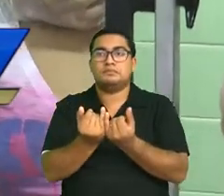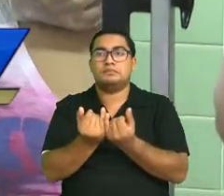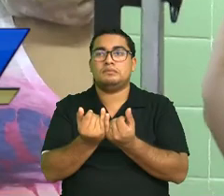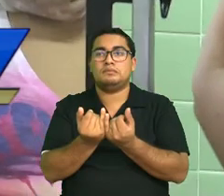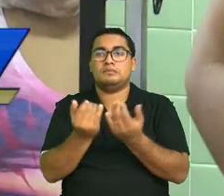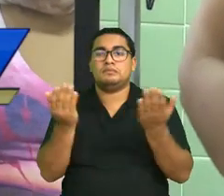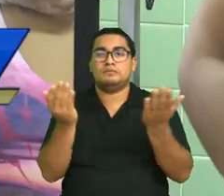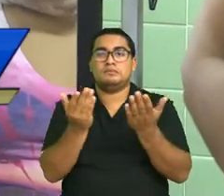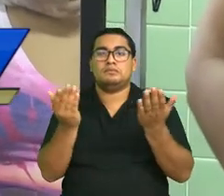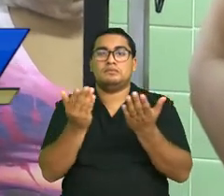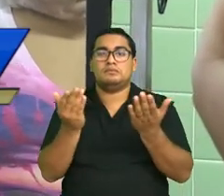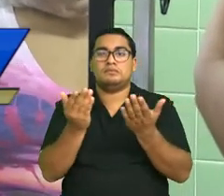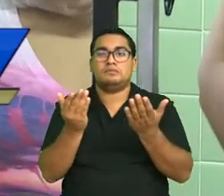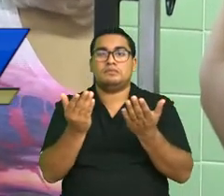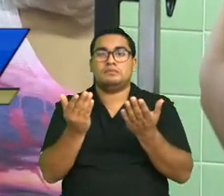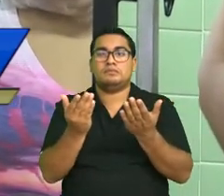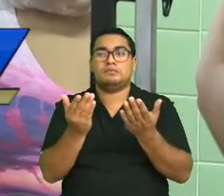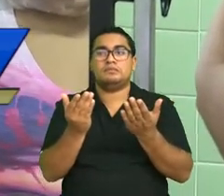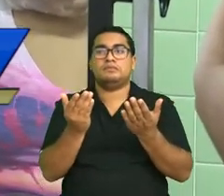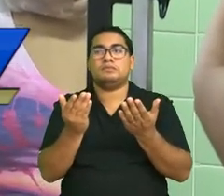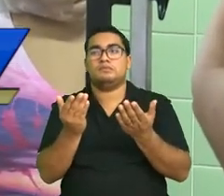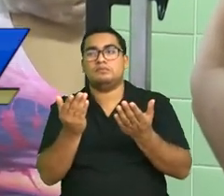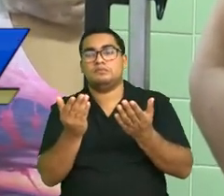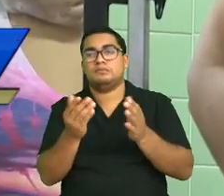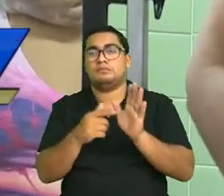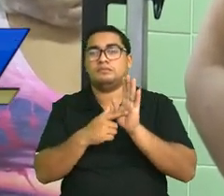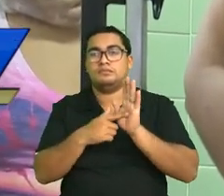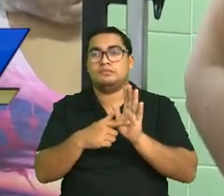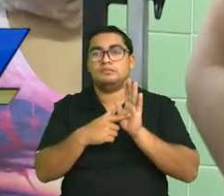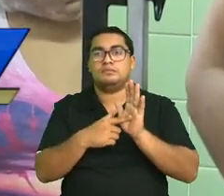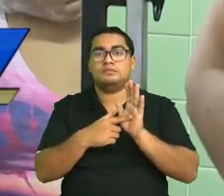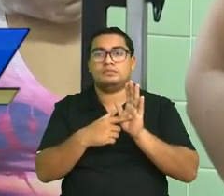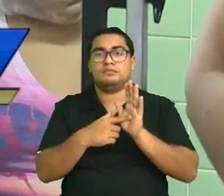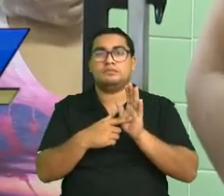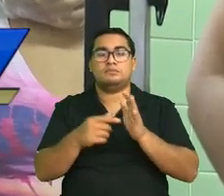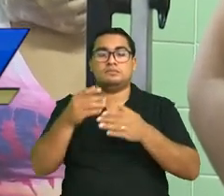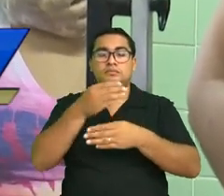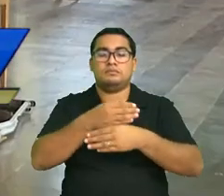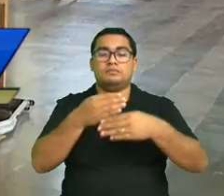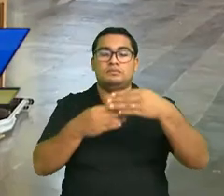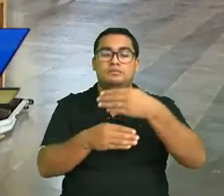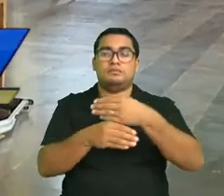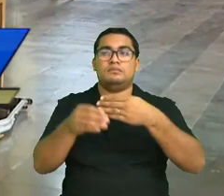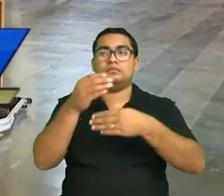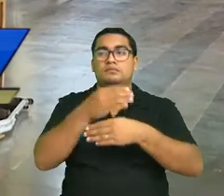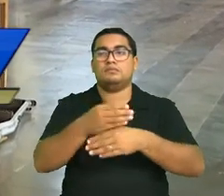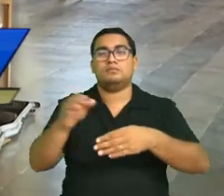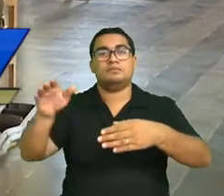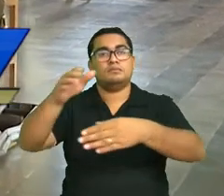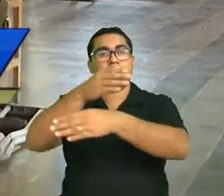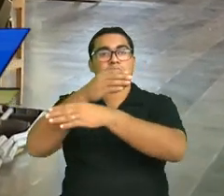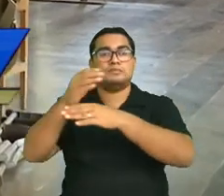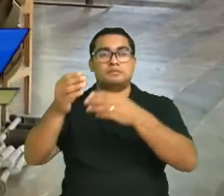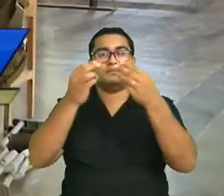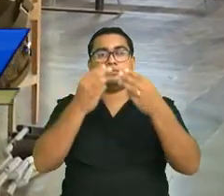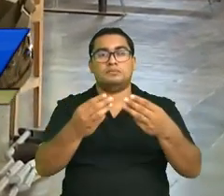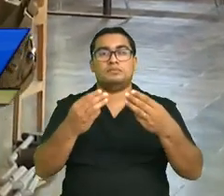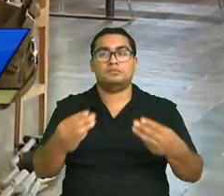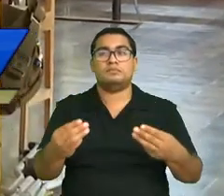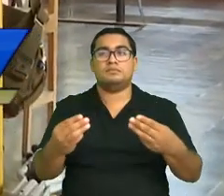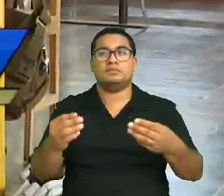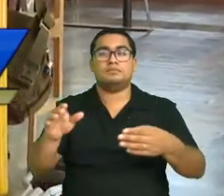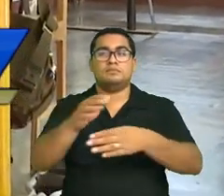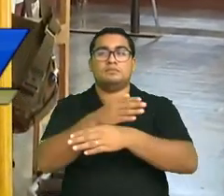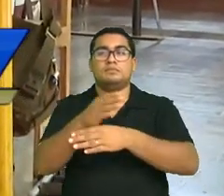implicar, obviamente, no solamente una infraestructura, equipos, maquinaria, métodos